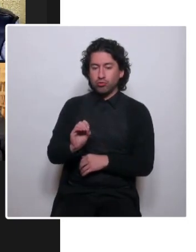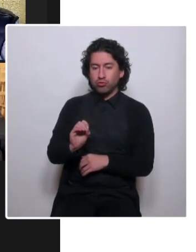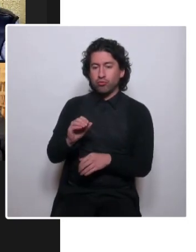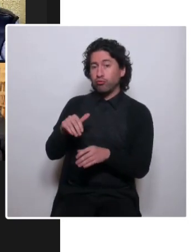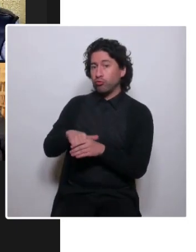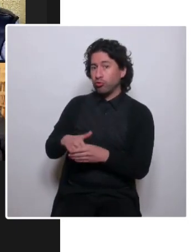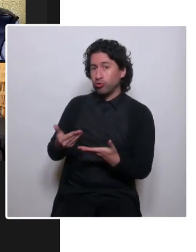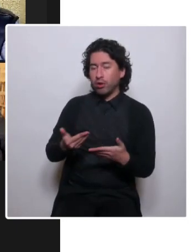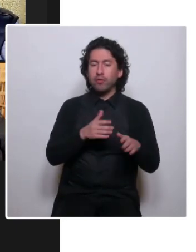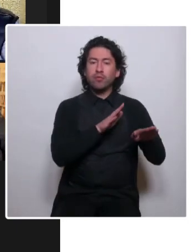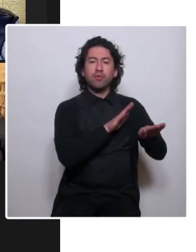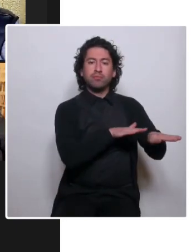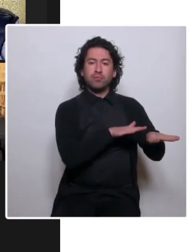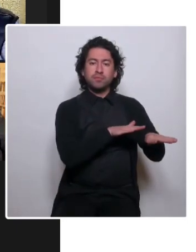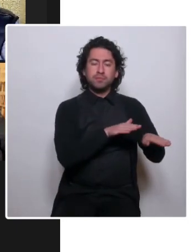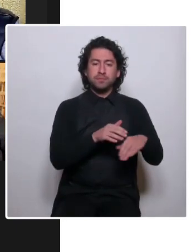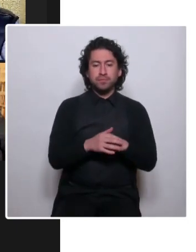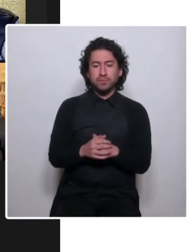favor, secretario.